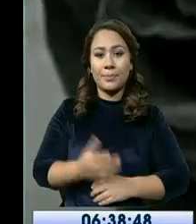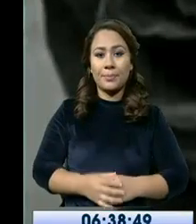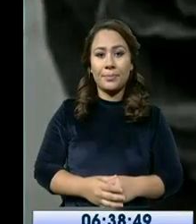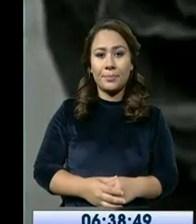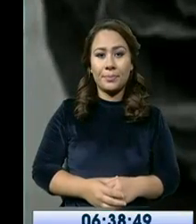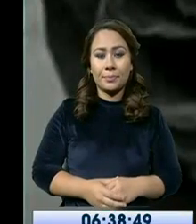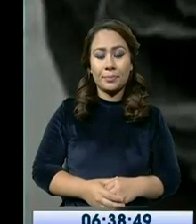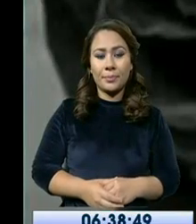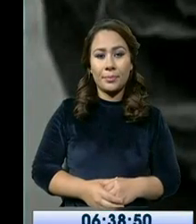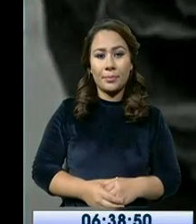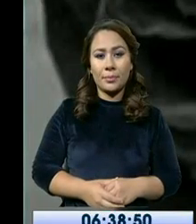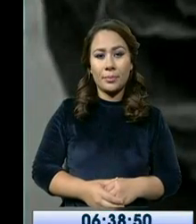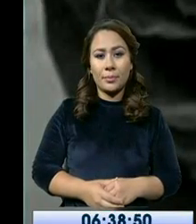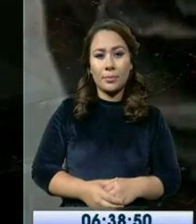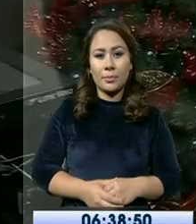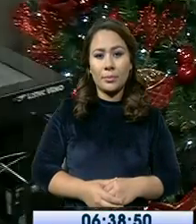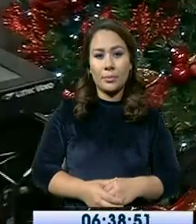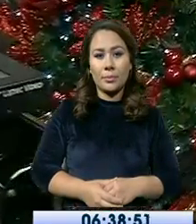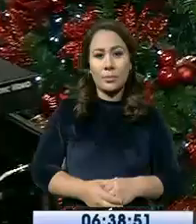Brito.